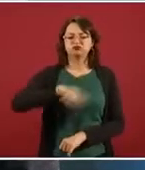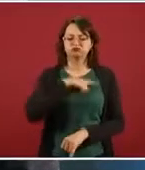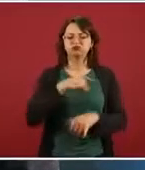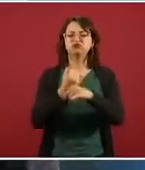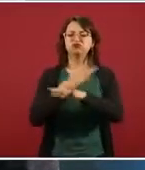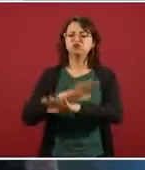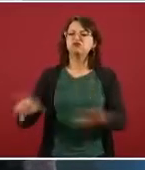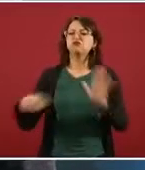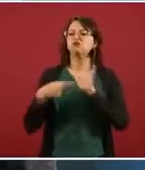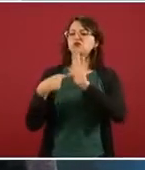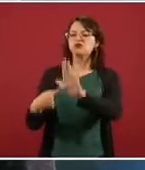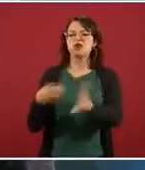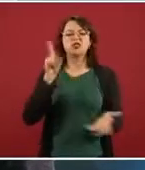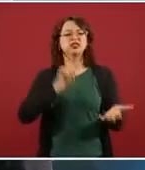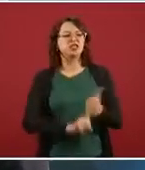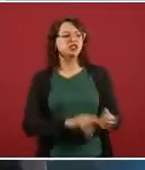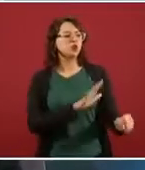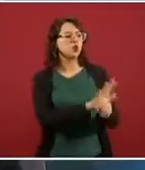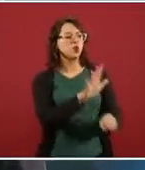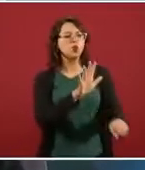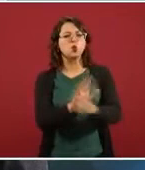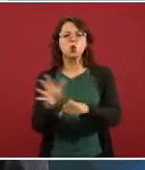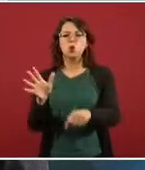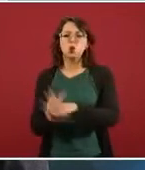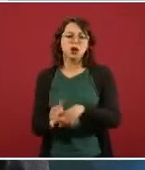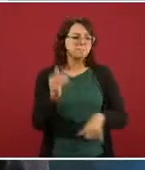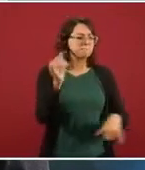cuáles son las sustancias, de dónde llegan las sustancias,